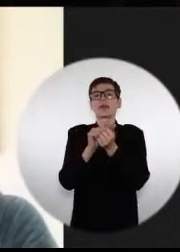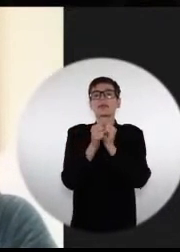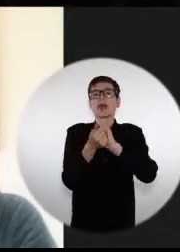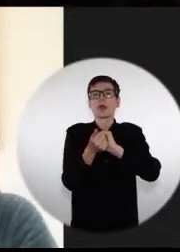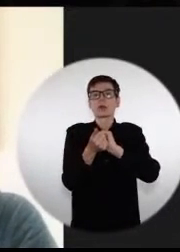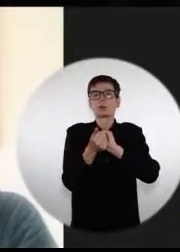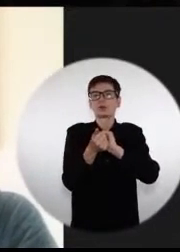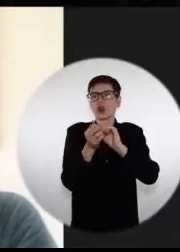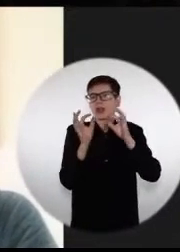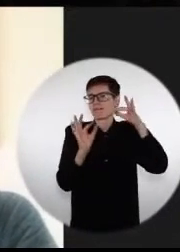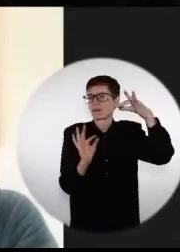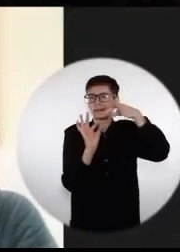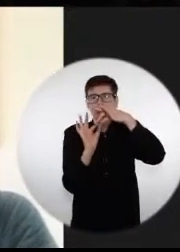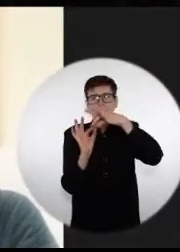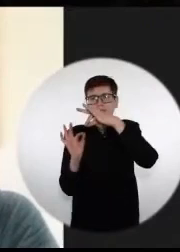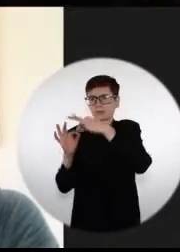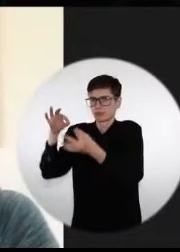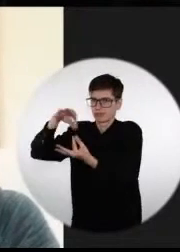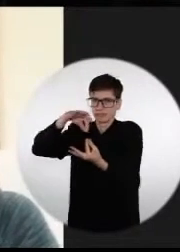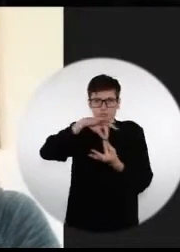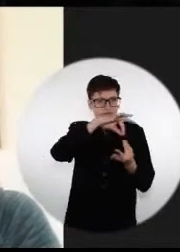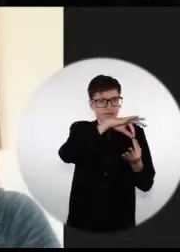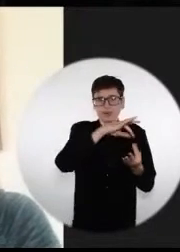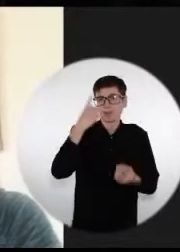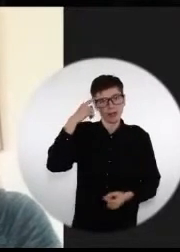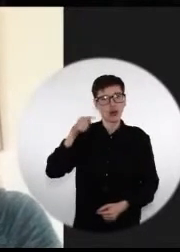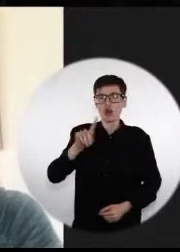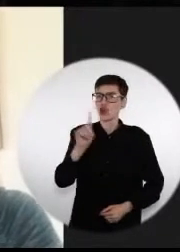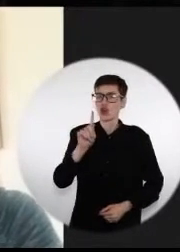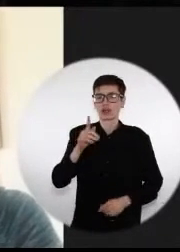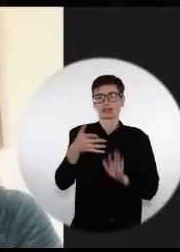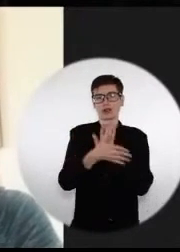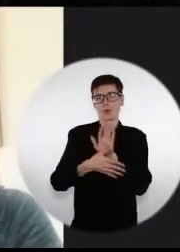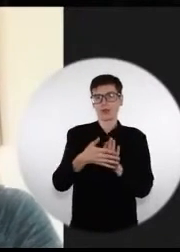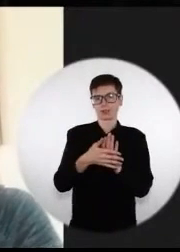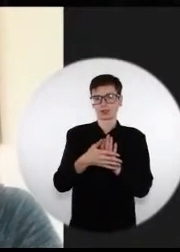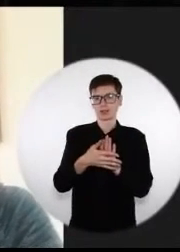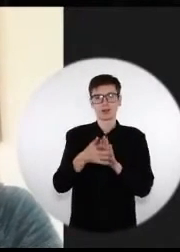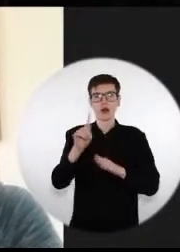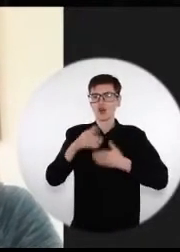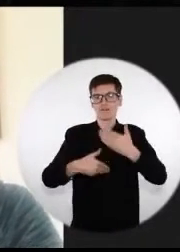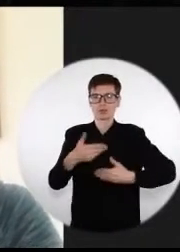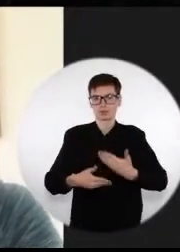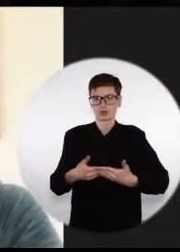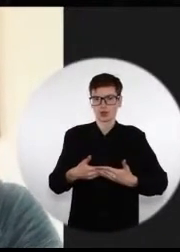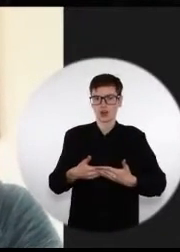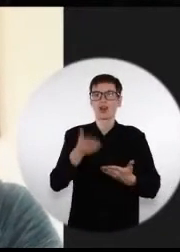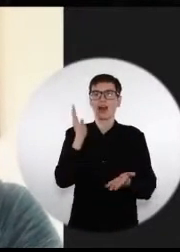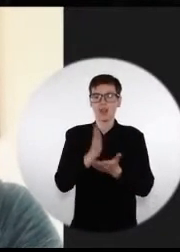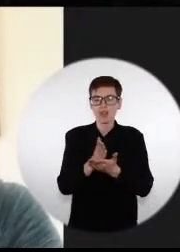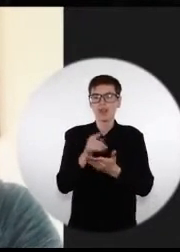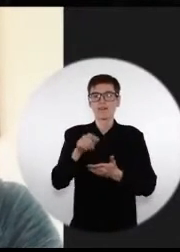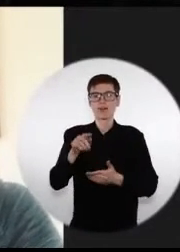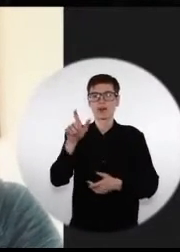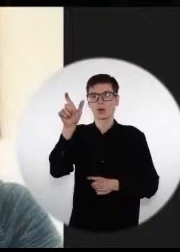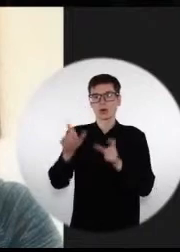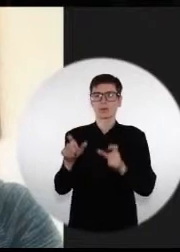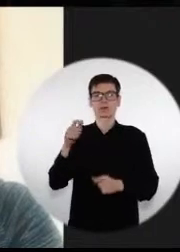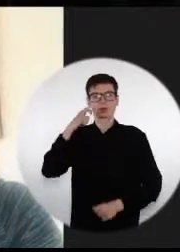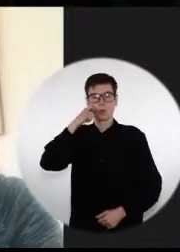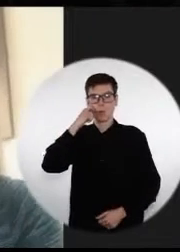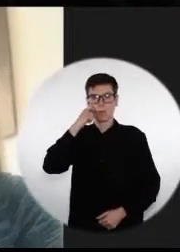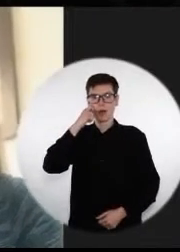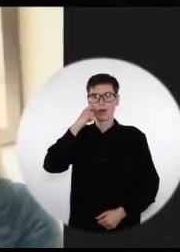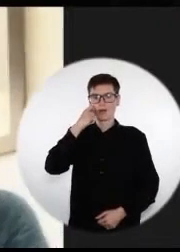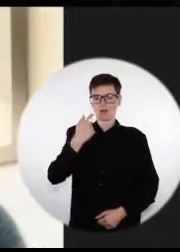cuando lo que tú has logrado es con esa aplicación es una traducción literal que se le llama como español signado pero esa no es